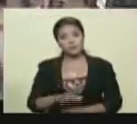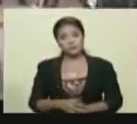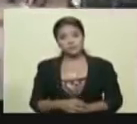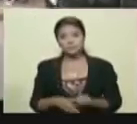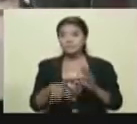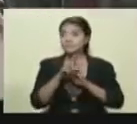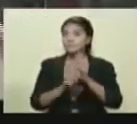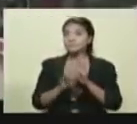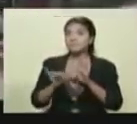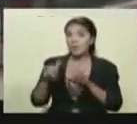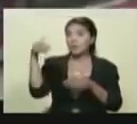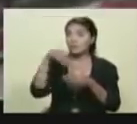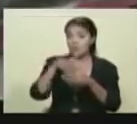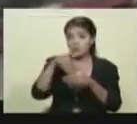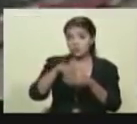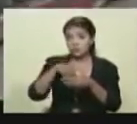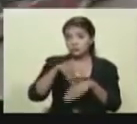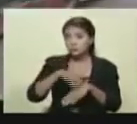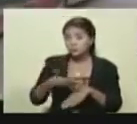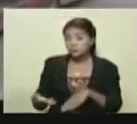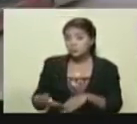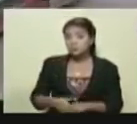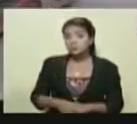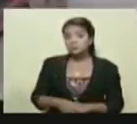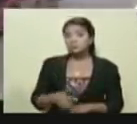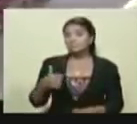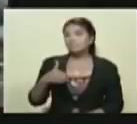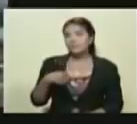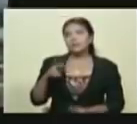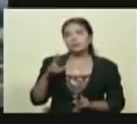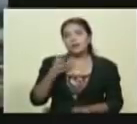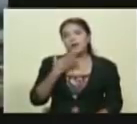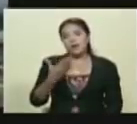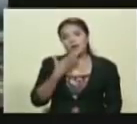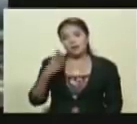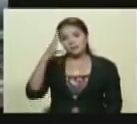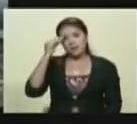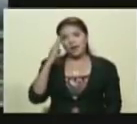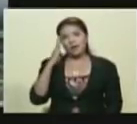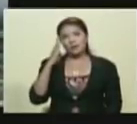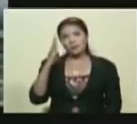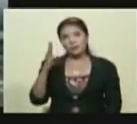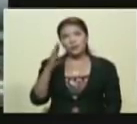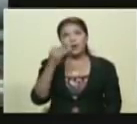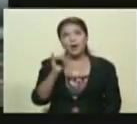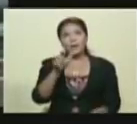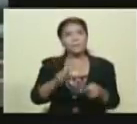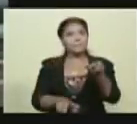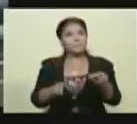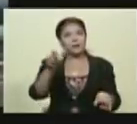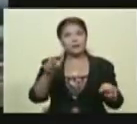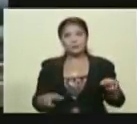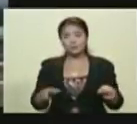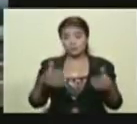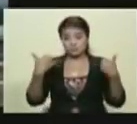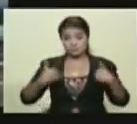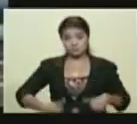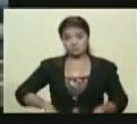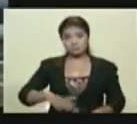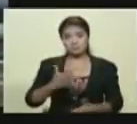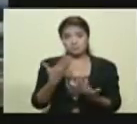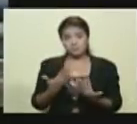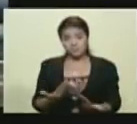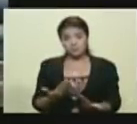constituyente porque tengo, gracias a Dios, personas como yo, en